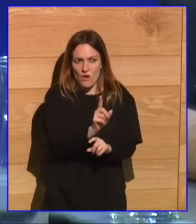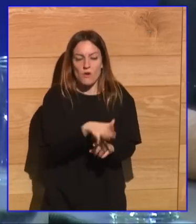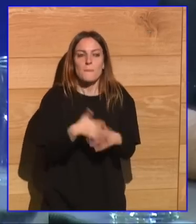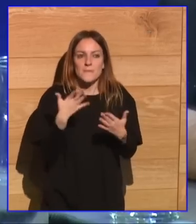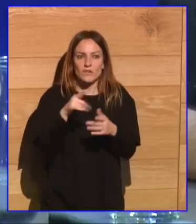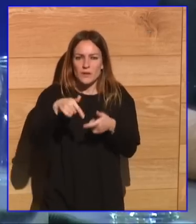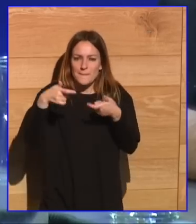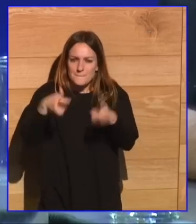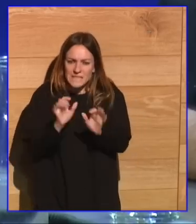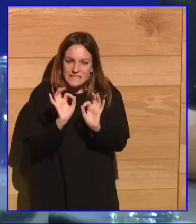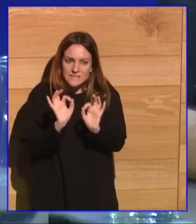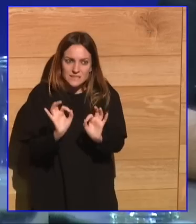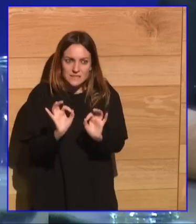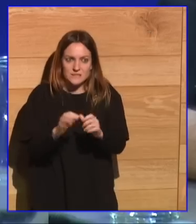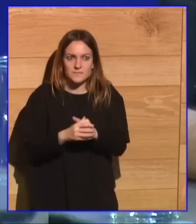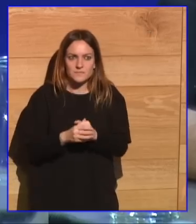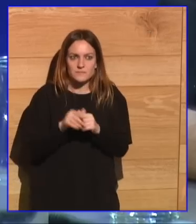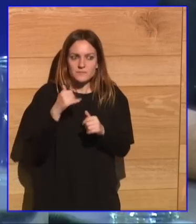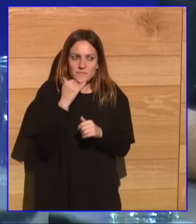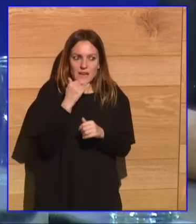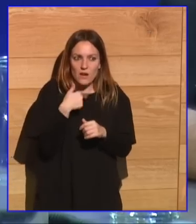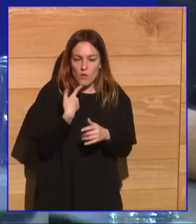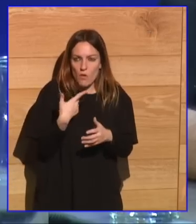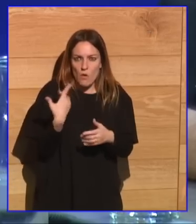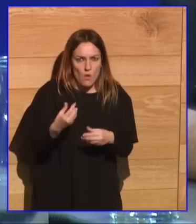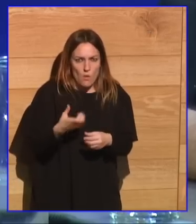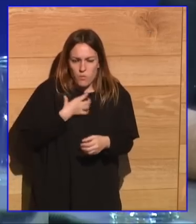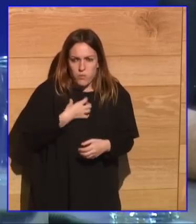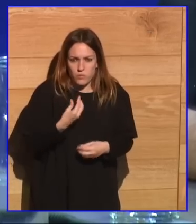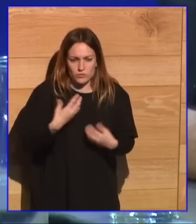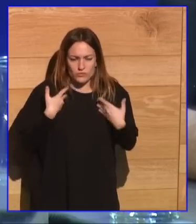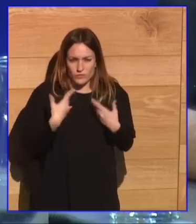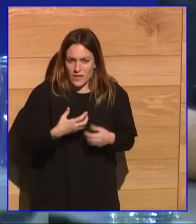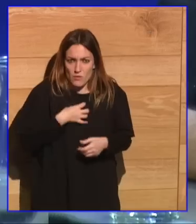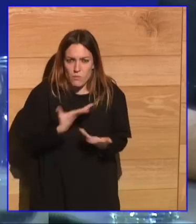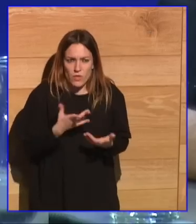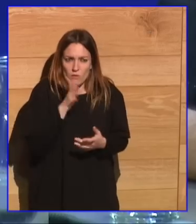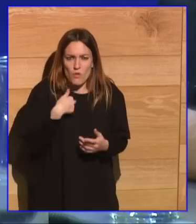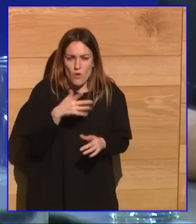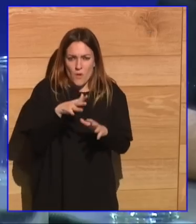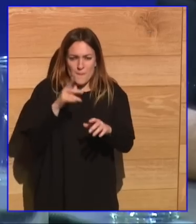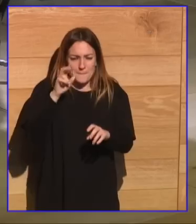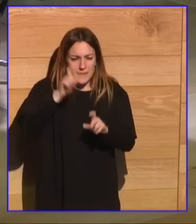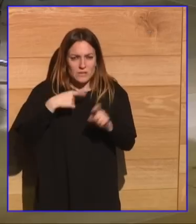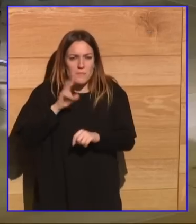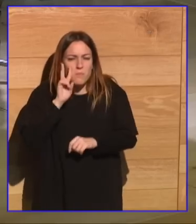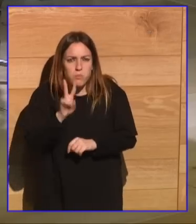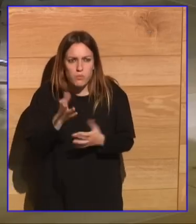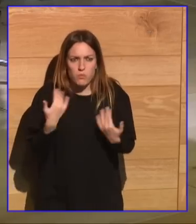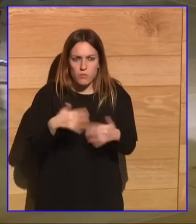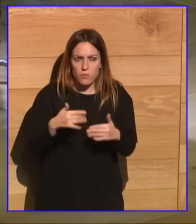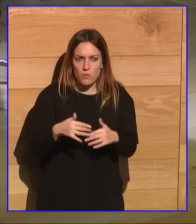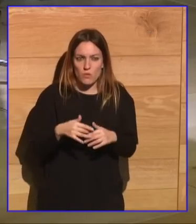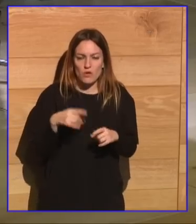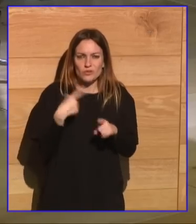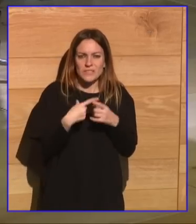corolario, pero dice, esto es lo que es insoportable esa, y como espectador que llega... Aparte que las cosas que mejor funcionan son las